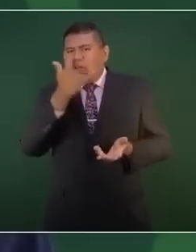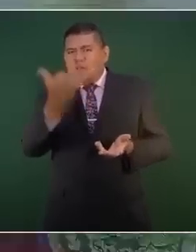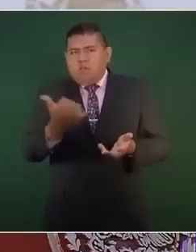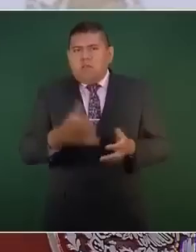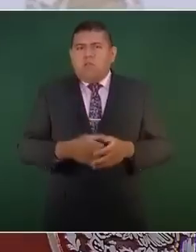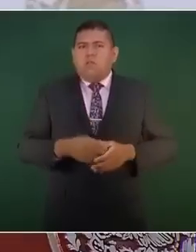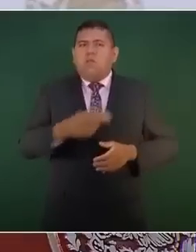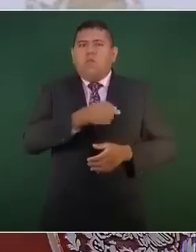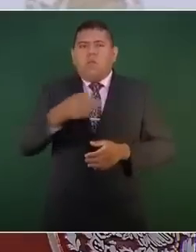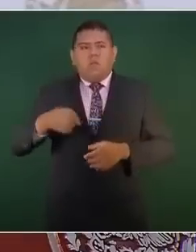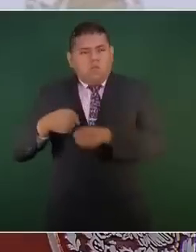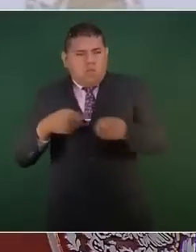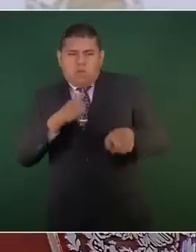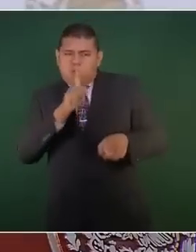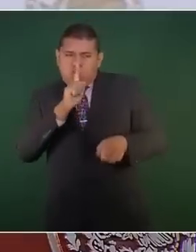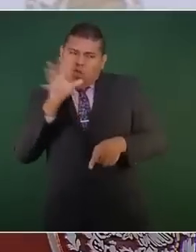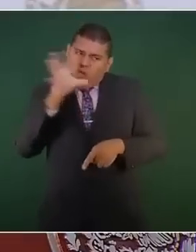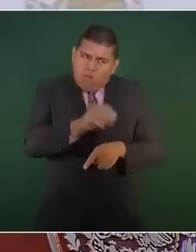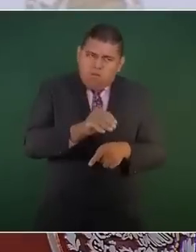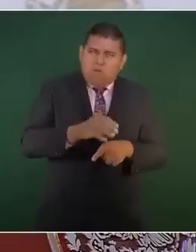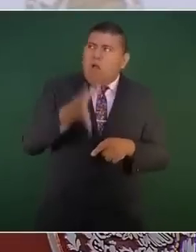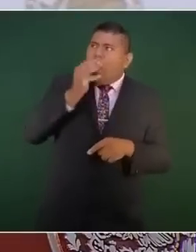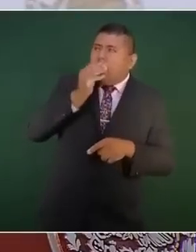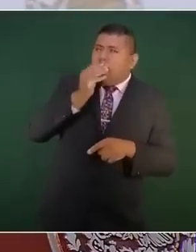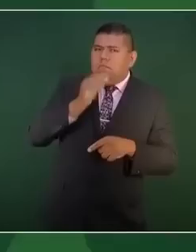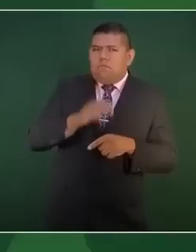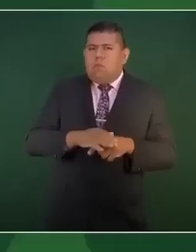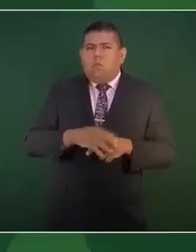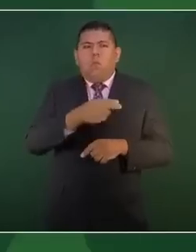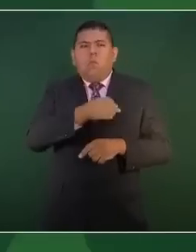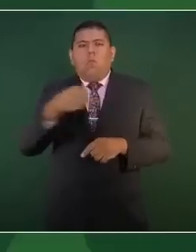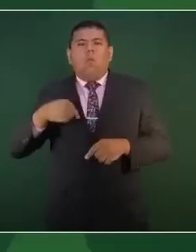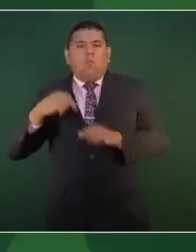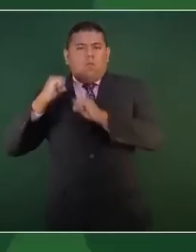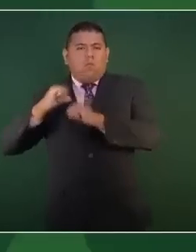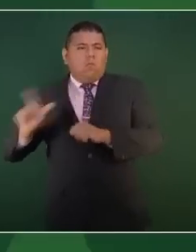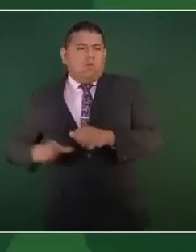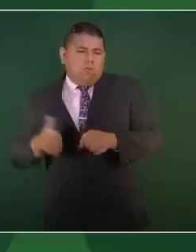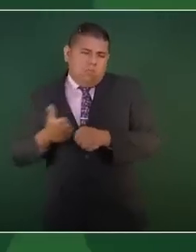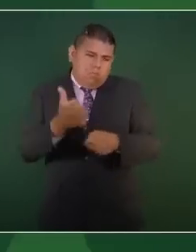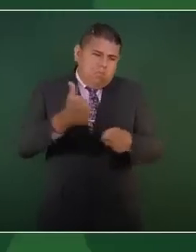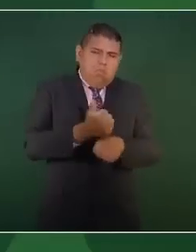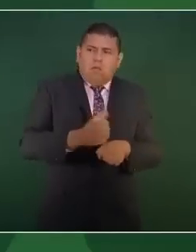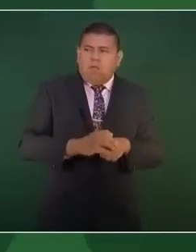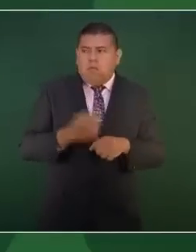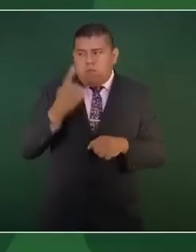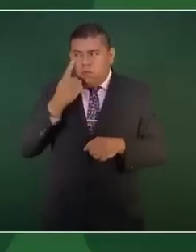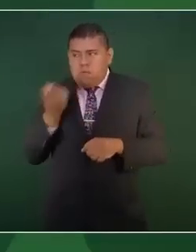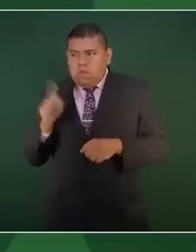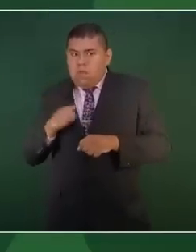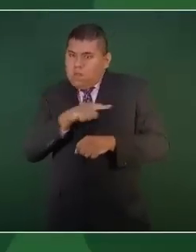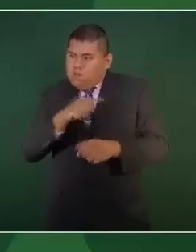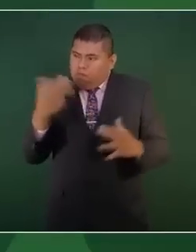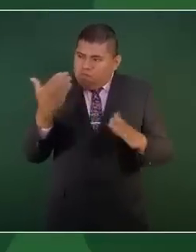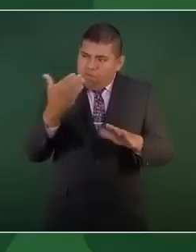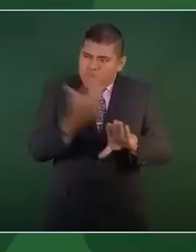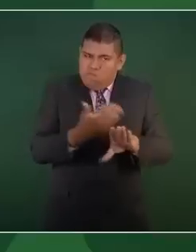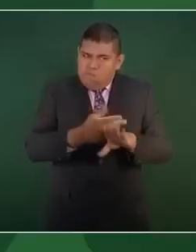Nosotros no reprimimos, nosotros no torturamos, nosotros no ordenamos masacres.